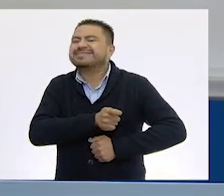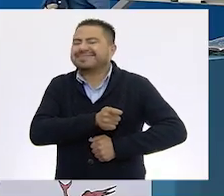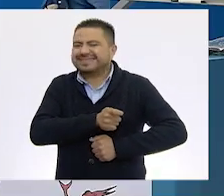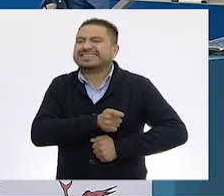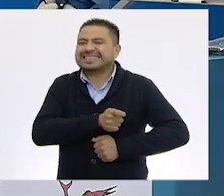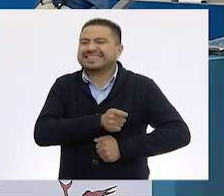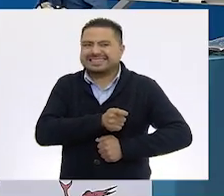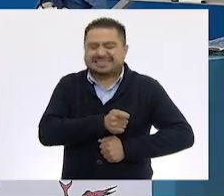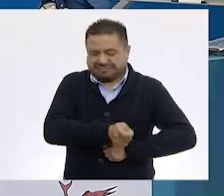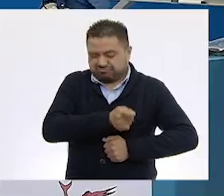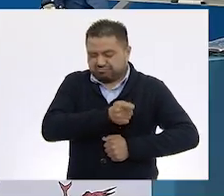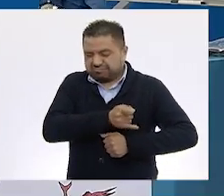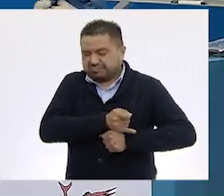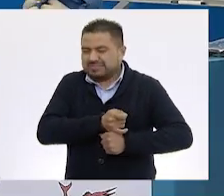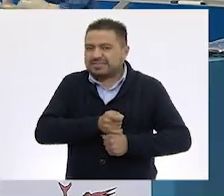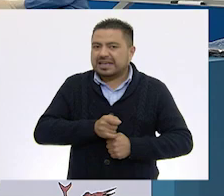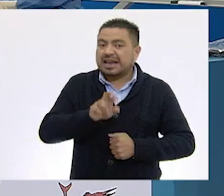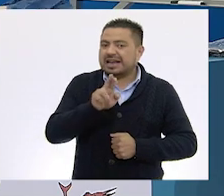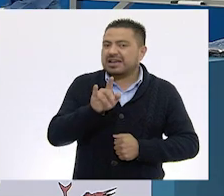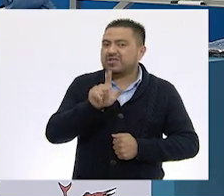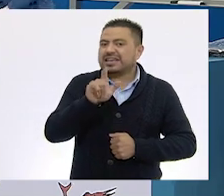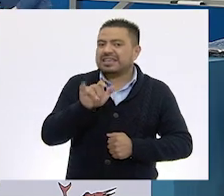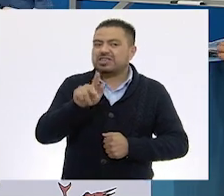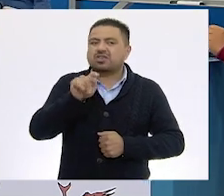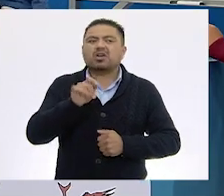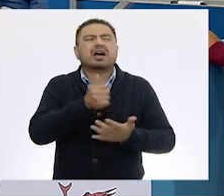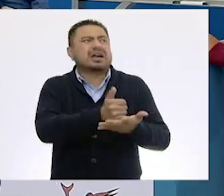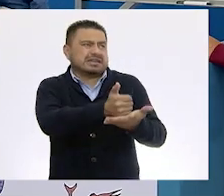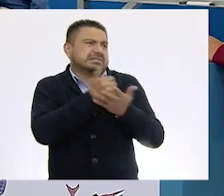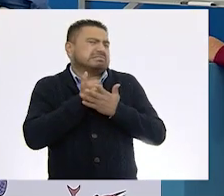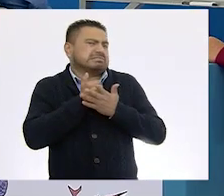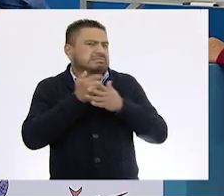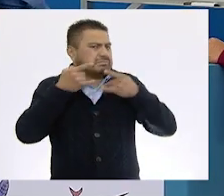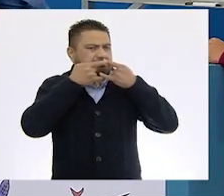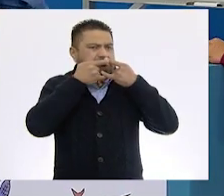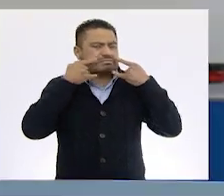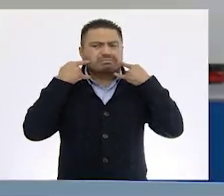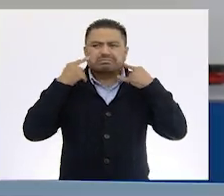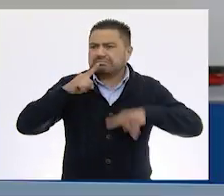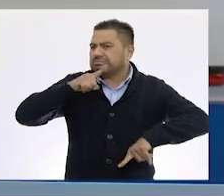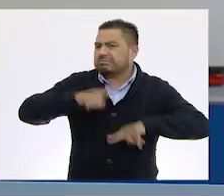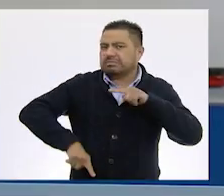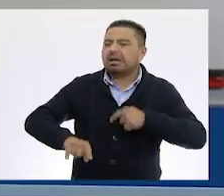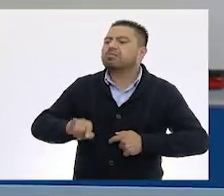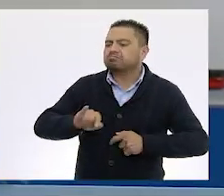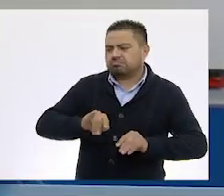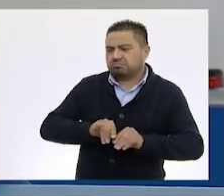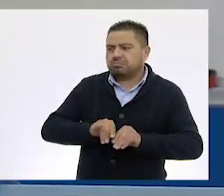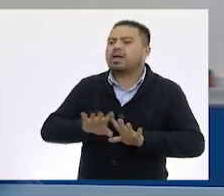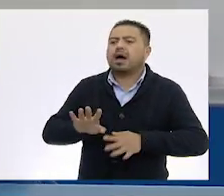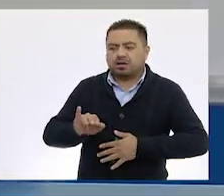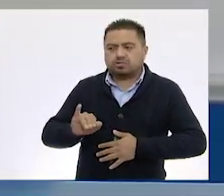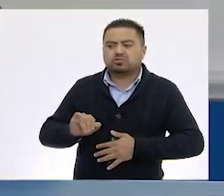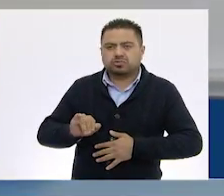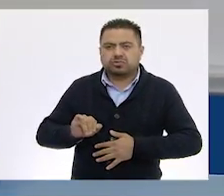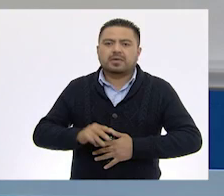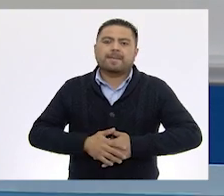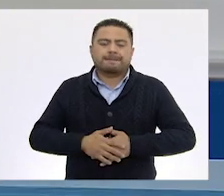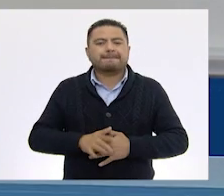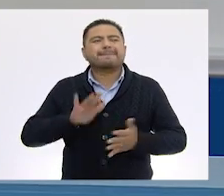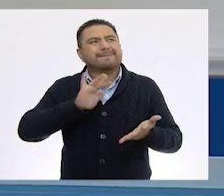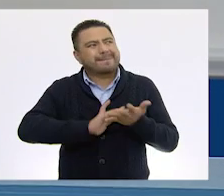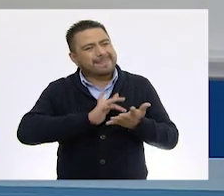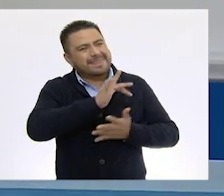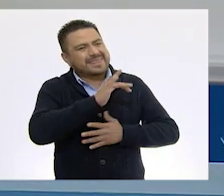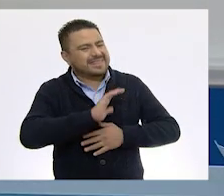que sí, inspector Raulito, no se me va a olvidar. ¿Me ayuda usted con mi cubrebocas, por favor? Por supuesto que sí, inspector Raulito. Gracias. No, ¿de qué?